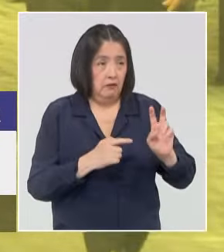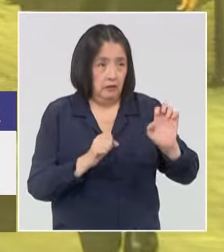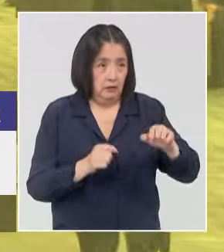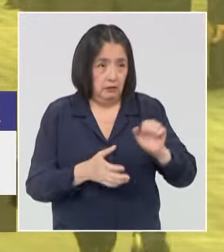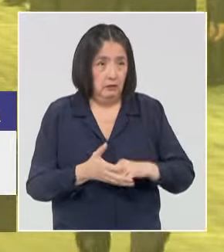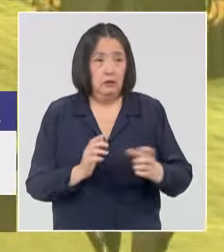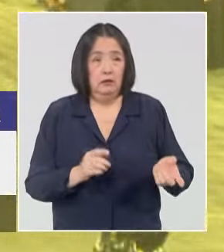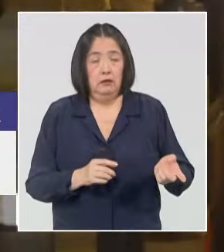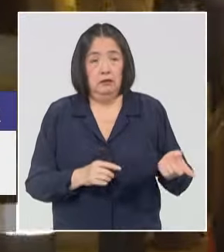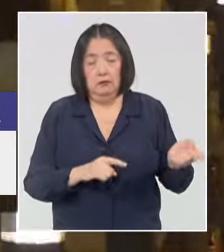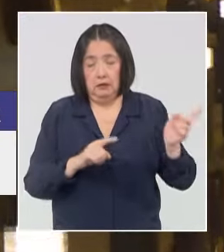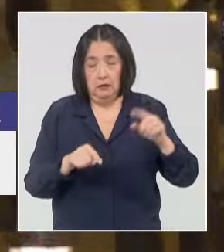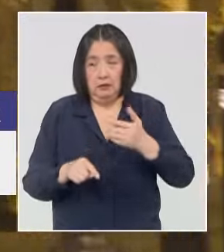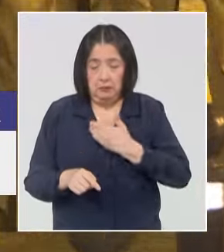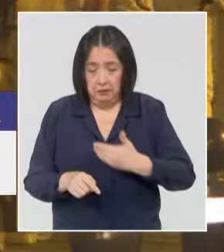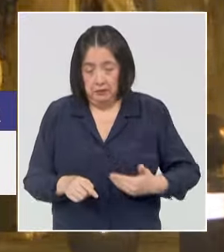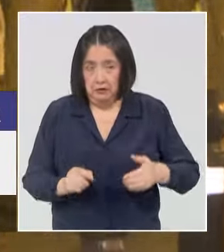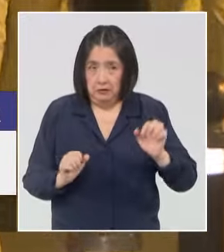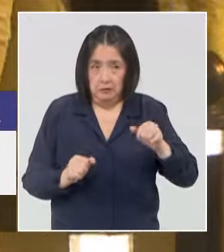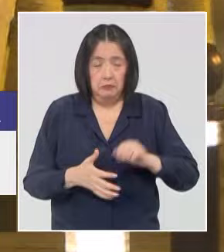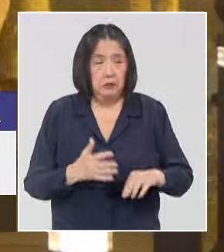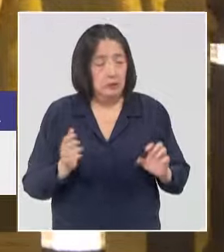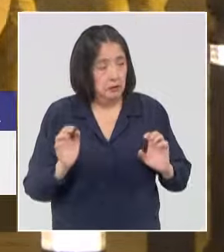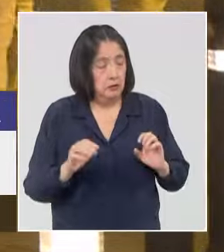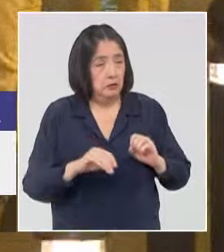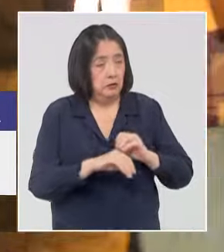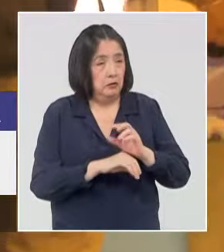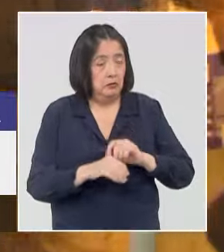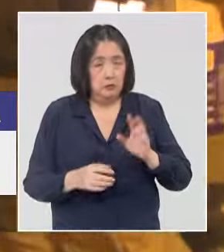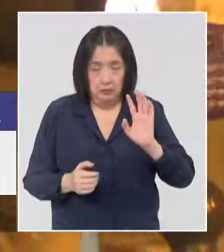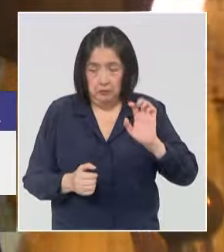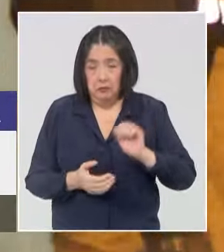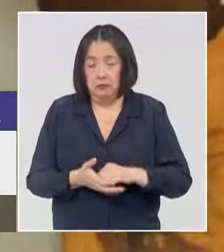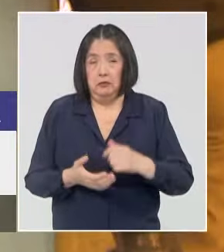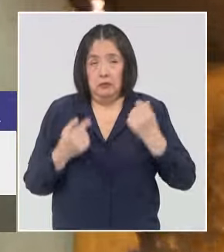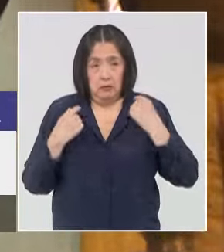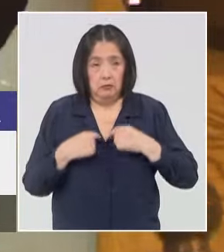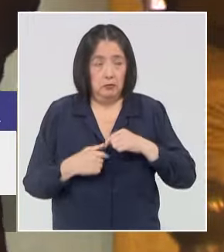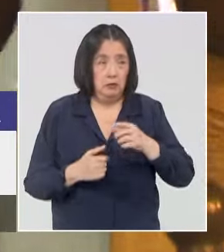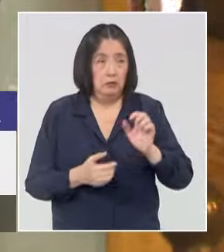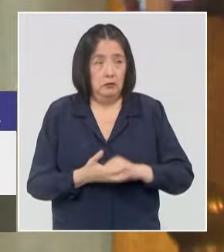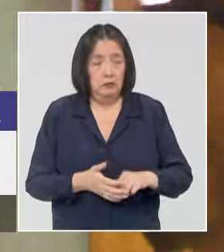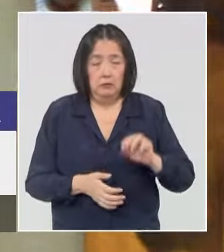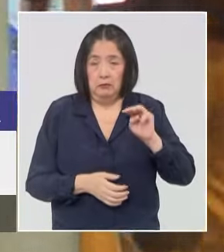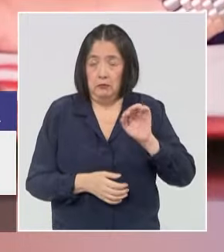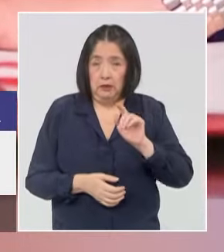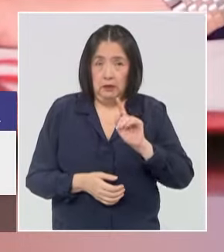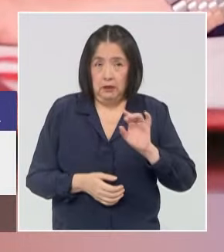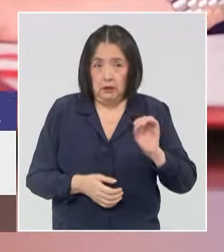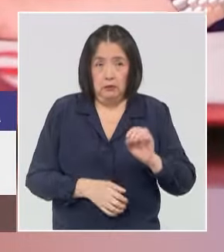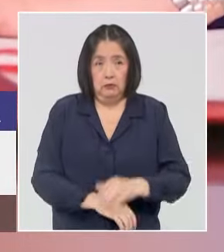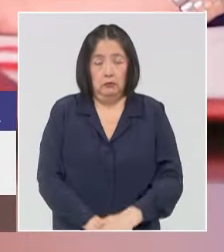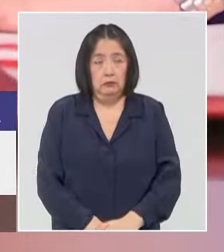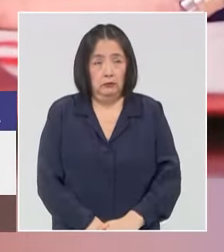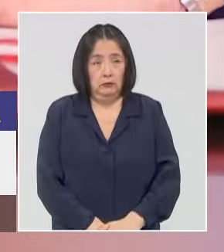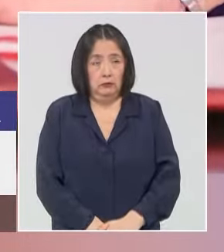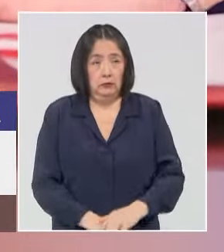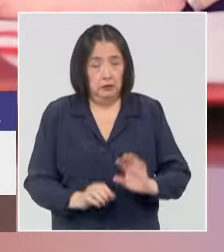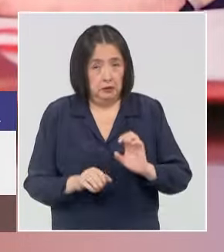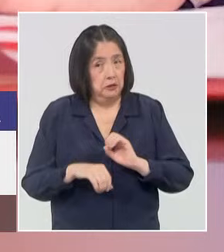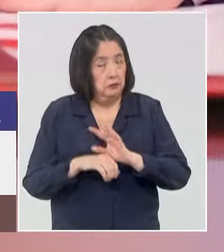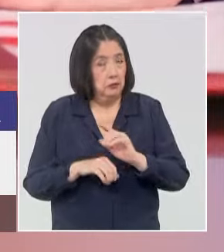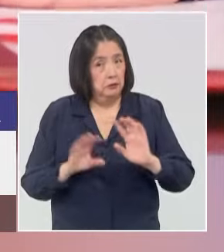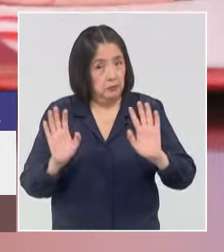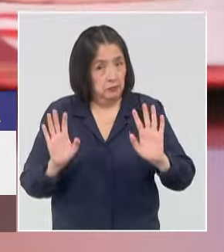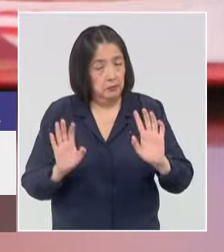la presidenta y que por recomendación precisamente de su abogado, Mateo, él le recomendó que